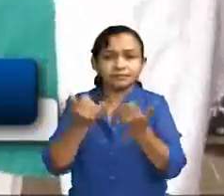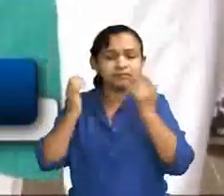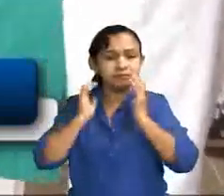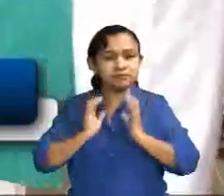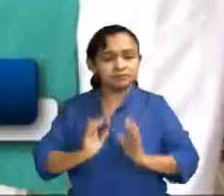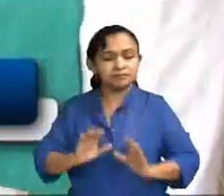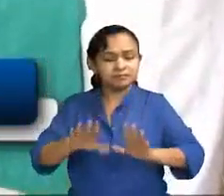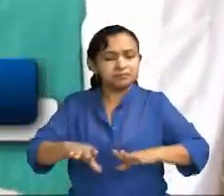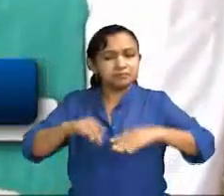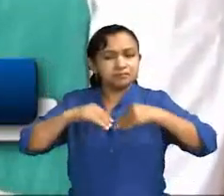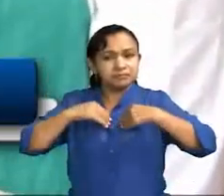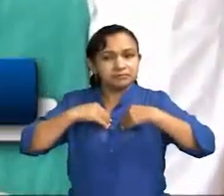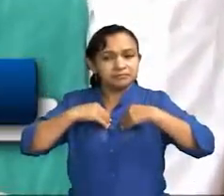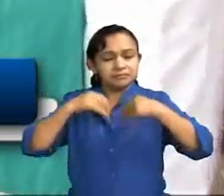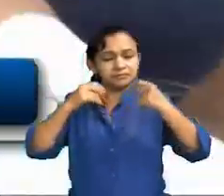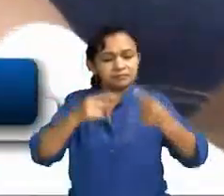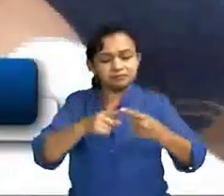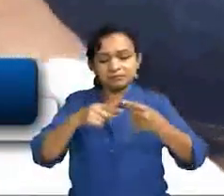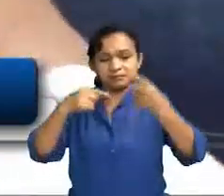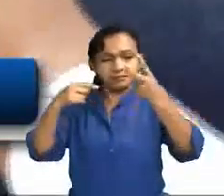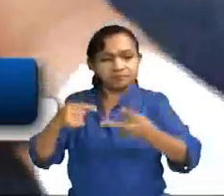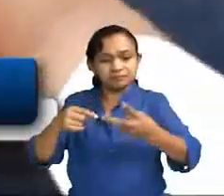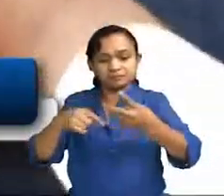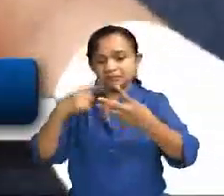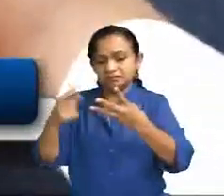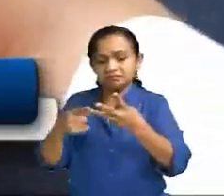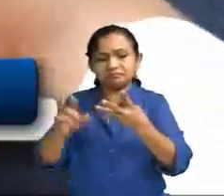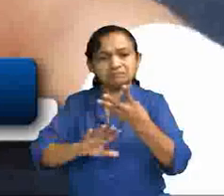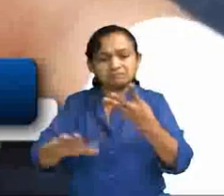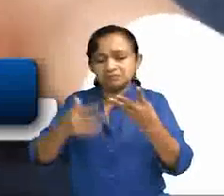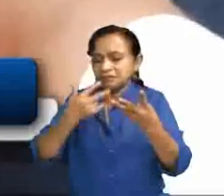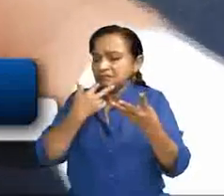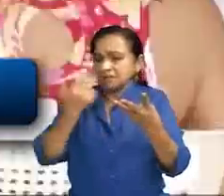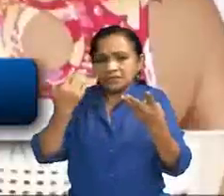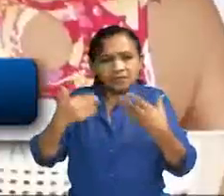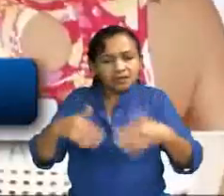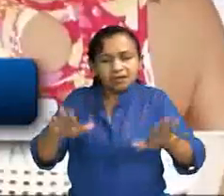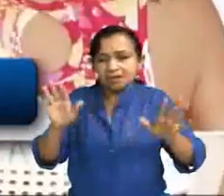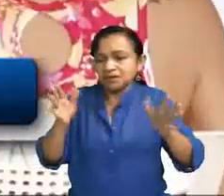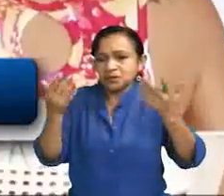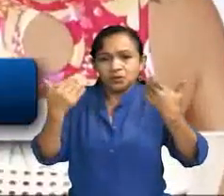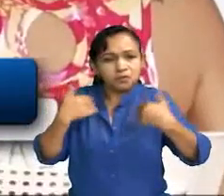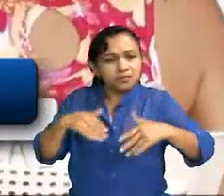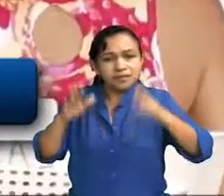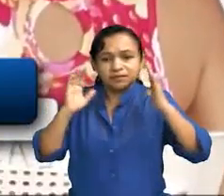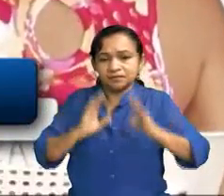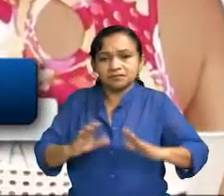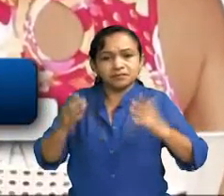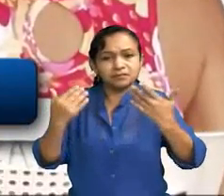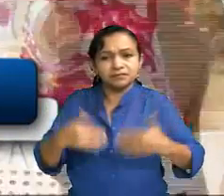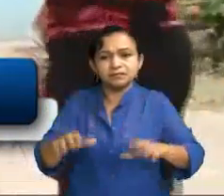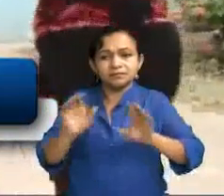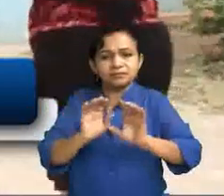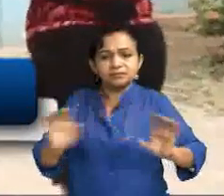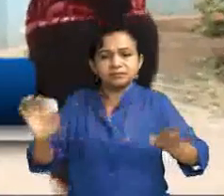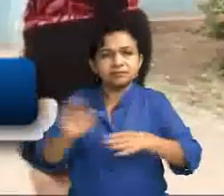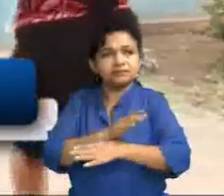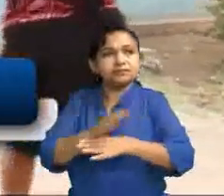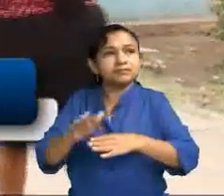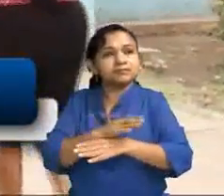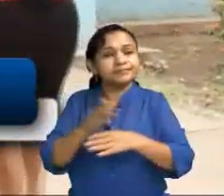la asimiló, la primera, la segunda dosis, entonces la tercera no tiene por qué darle ninguna sintomatología diferente.